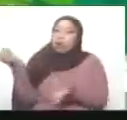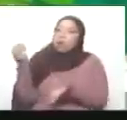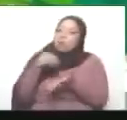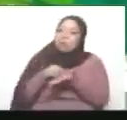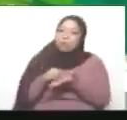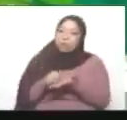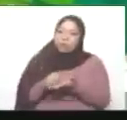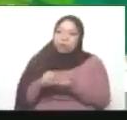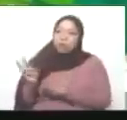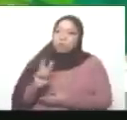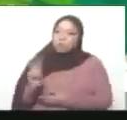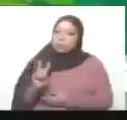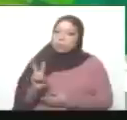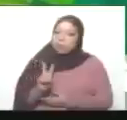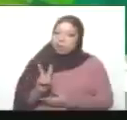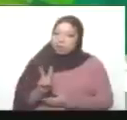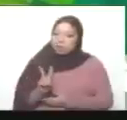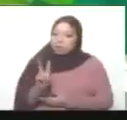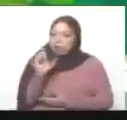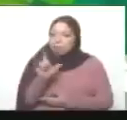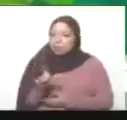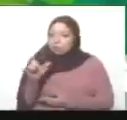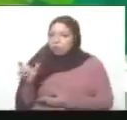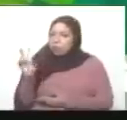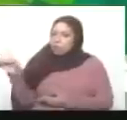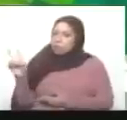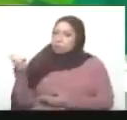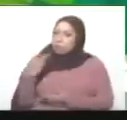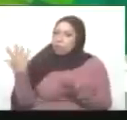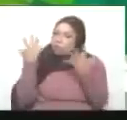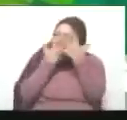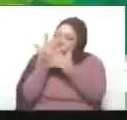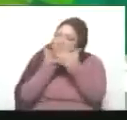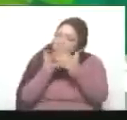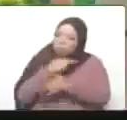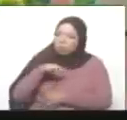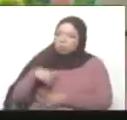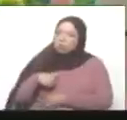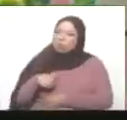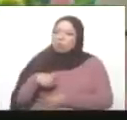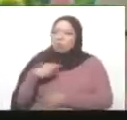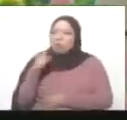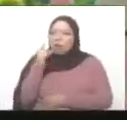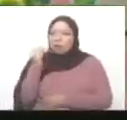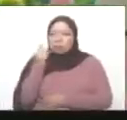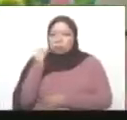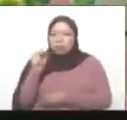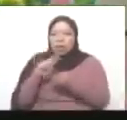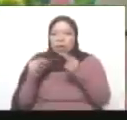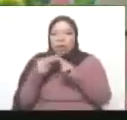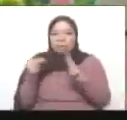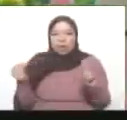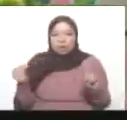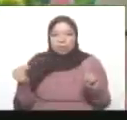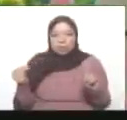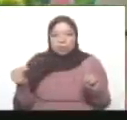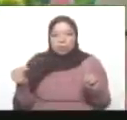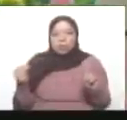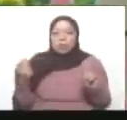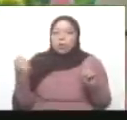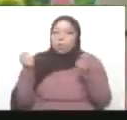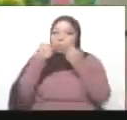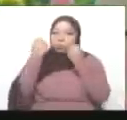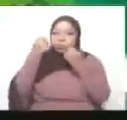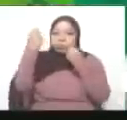a los venezolanos que somos gente de paz y comenzó una protesta desde los años